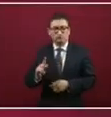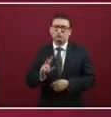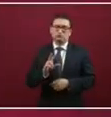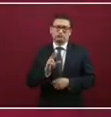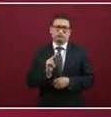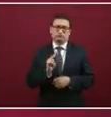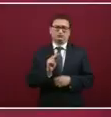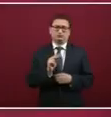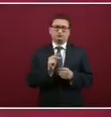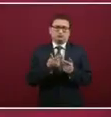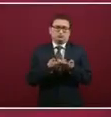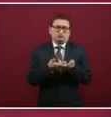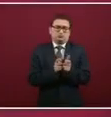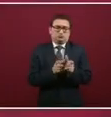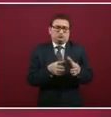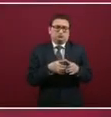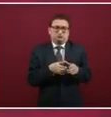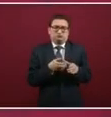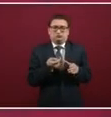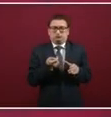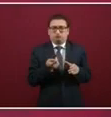es una minoría.